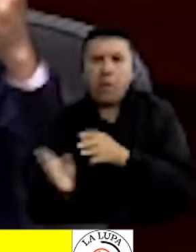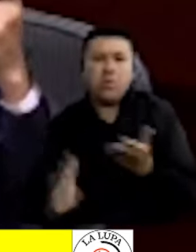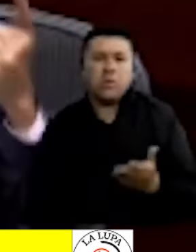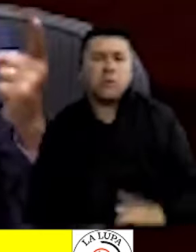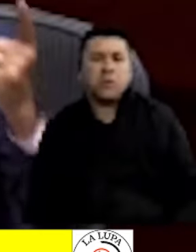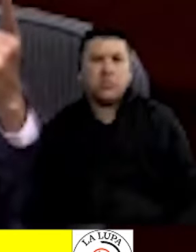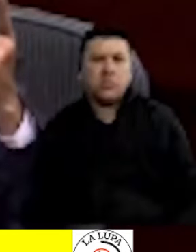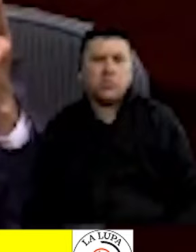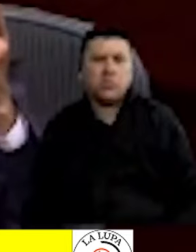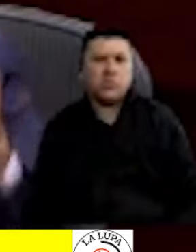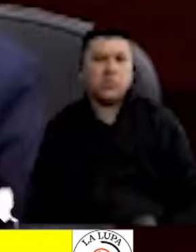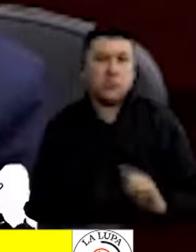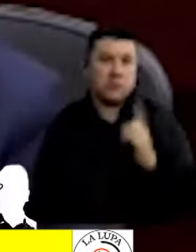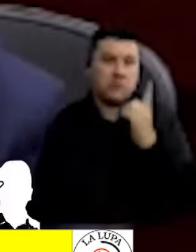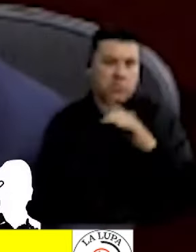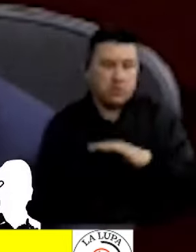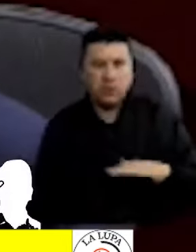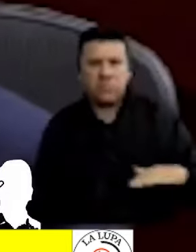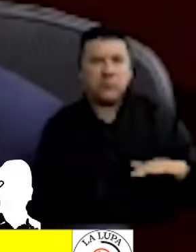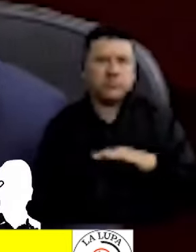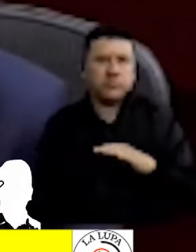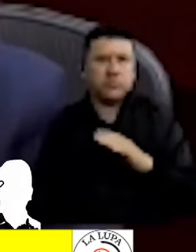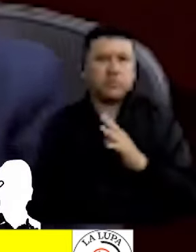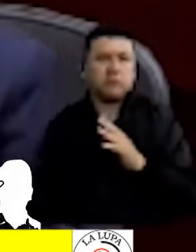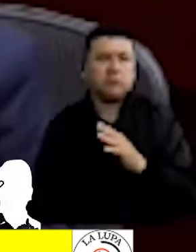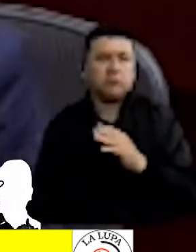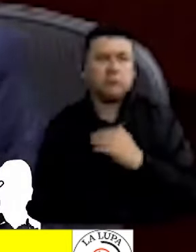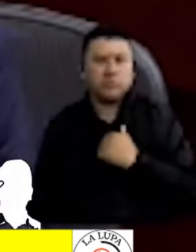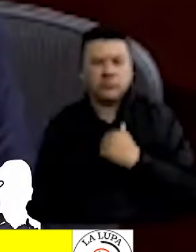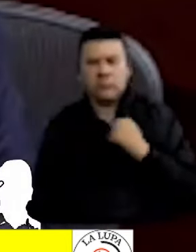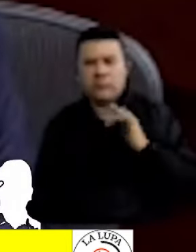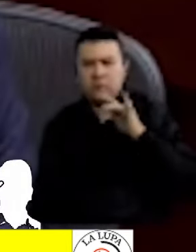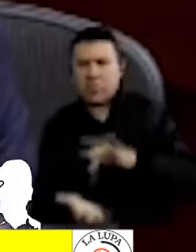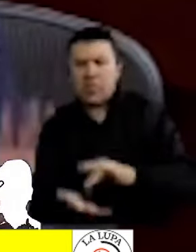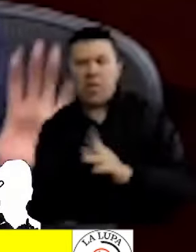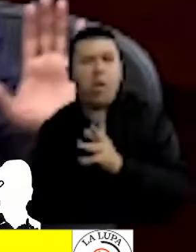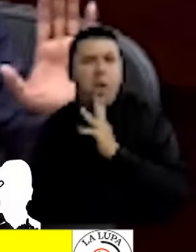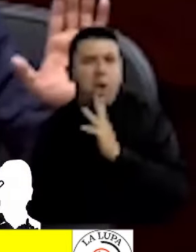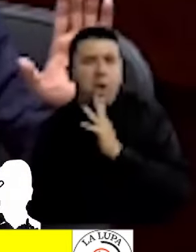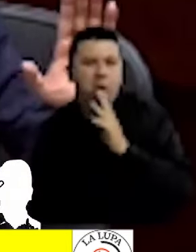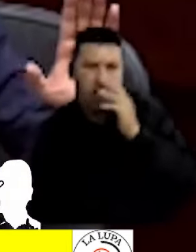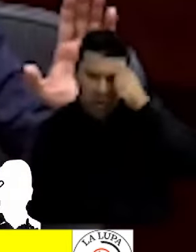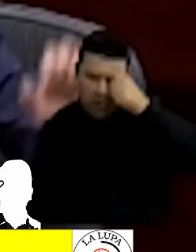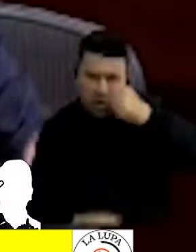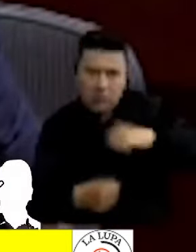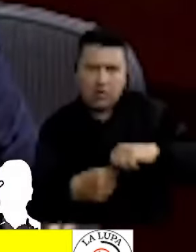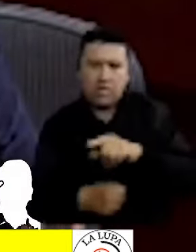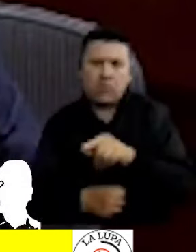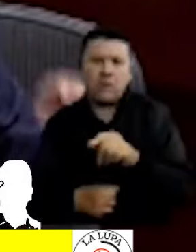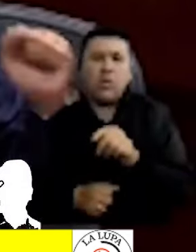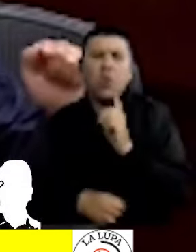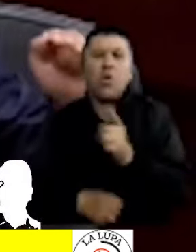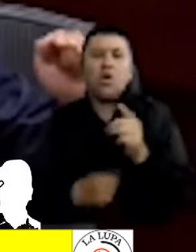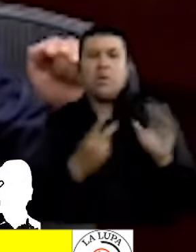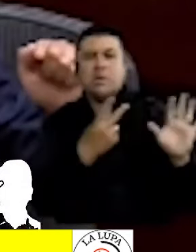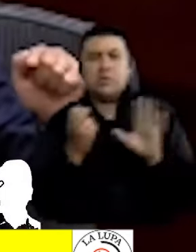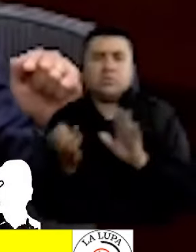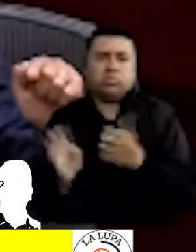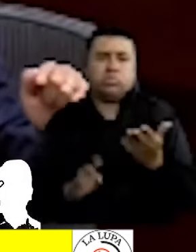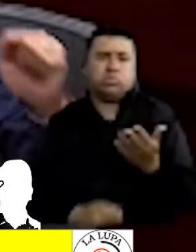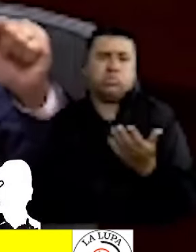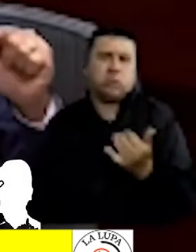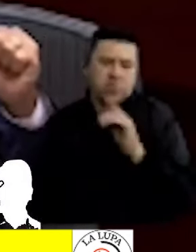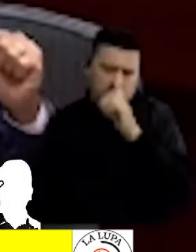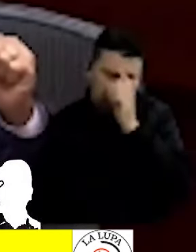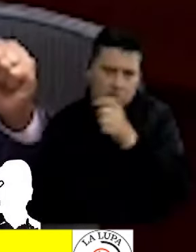Cuando hice la primera interpretación aquí de los hechos de Arauca, iban 700 muertos. Hoy, queridos